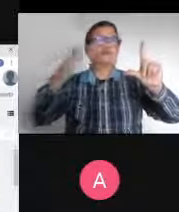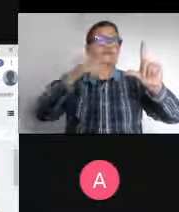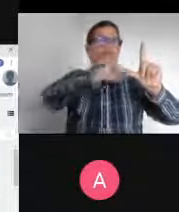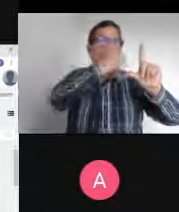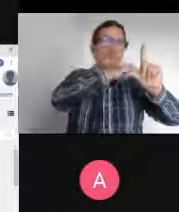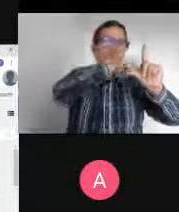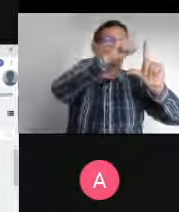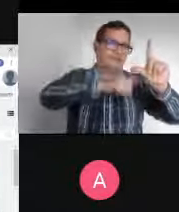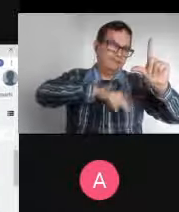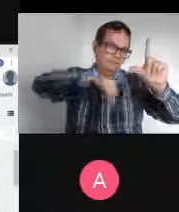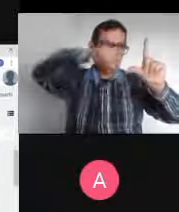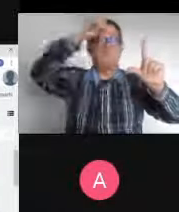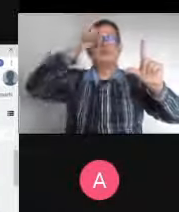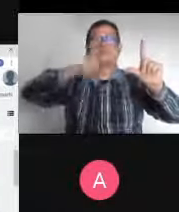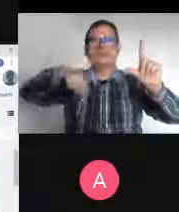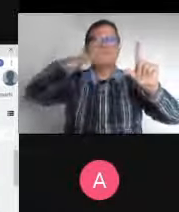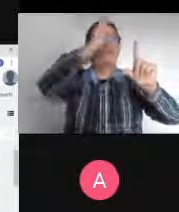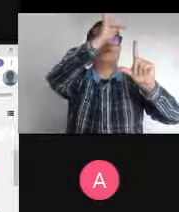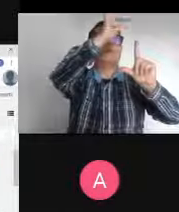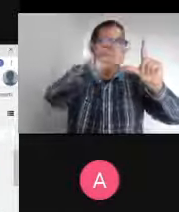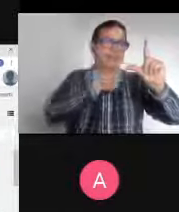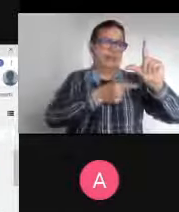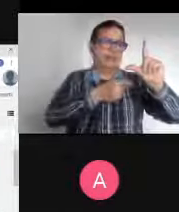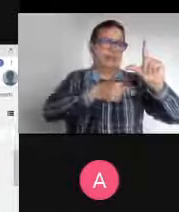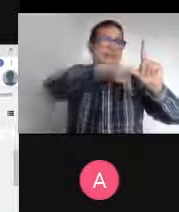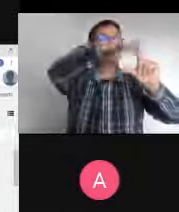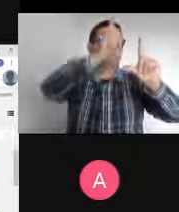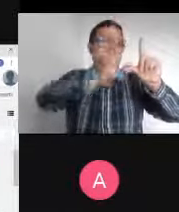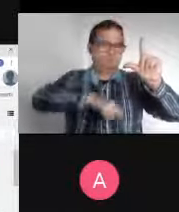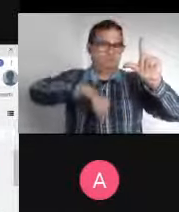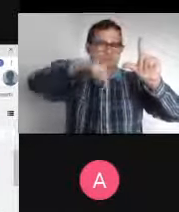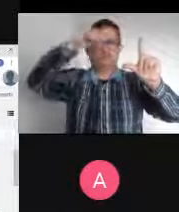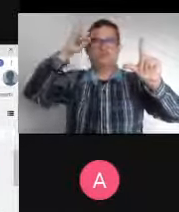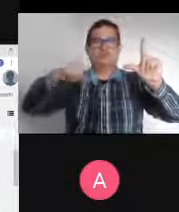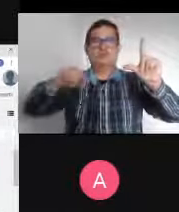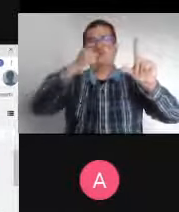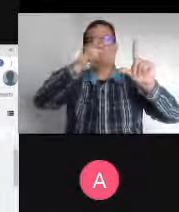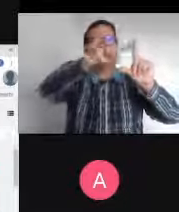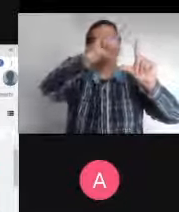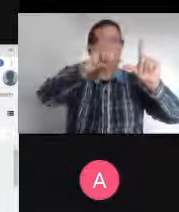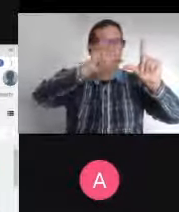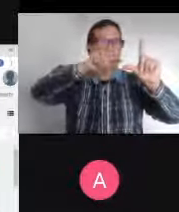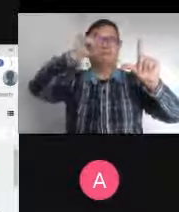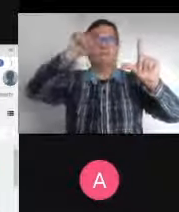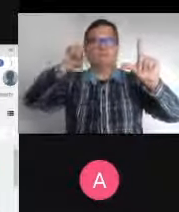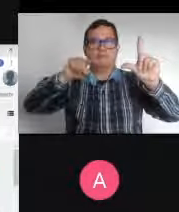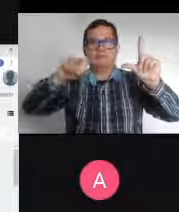hoy. Bueno, voy a modificar este de acá para que ustedes